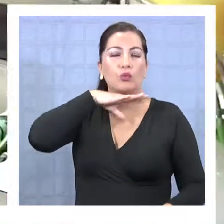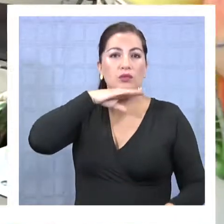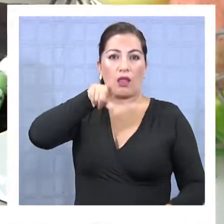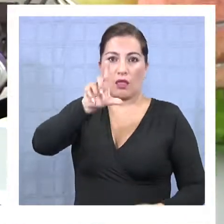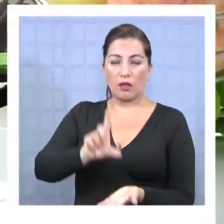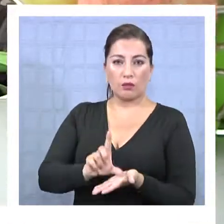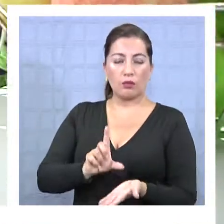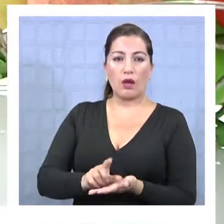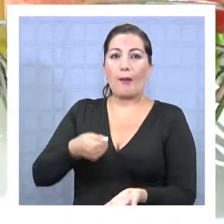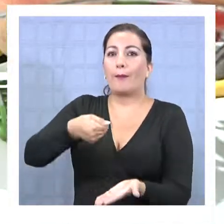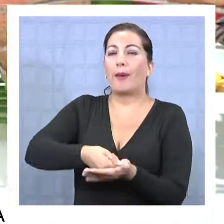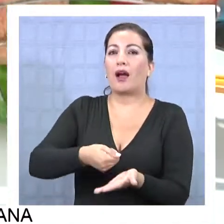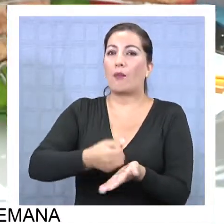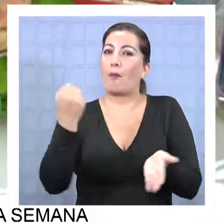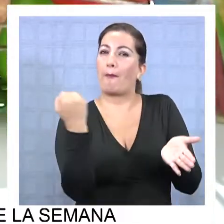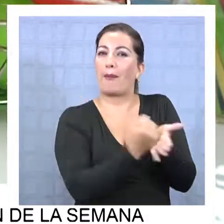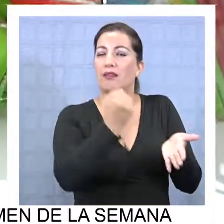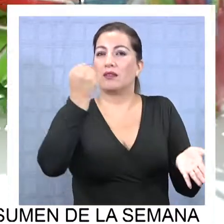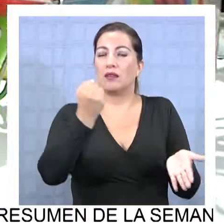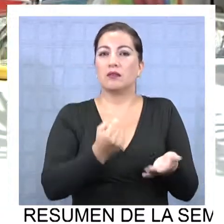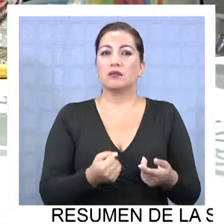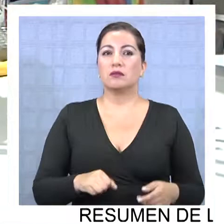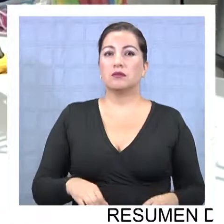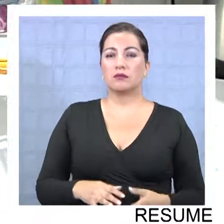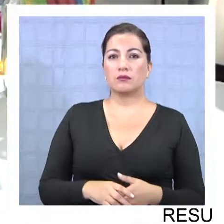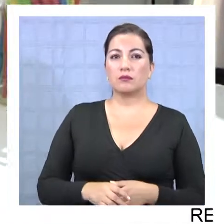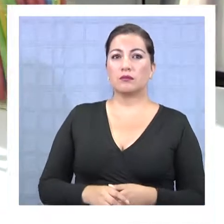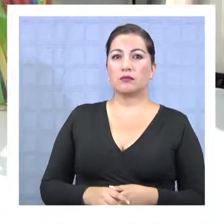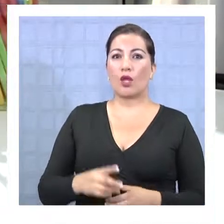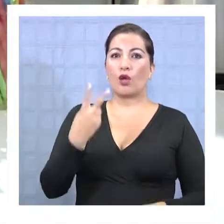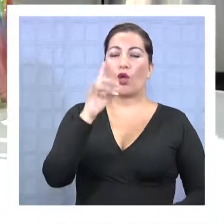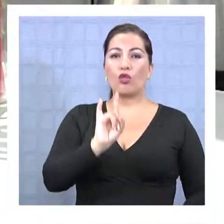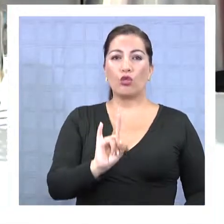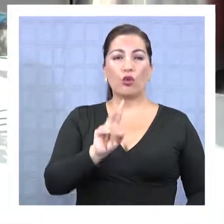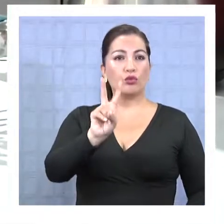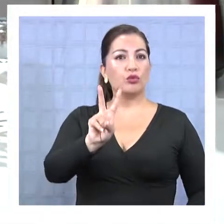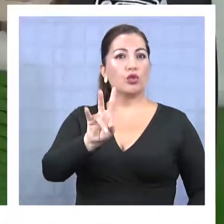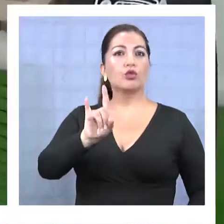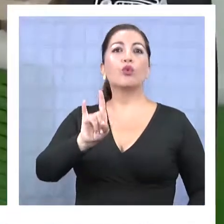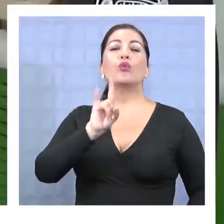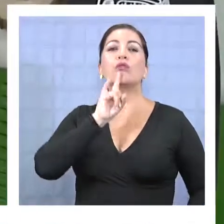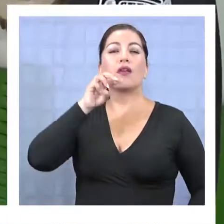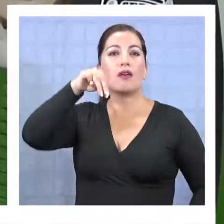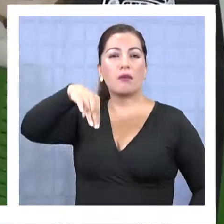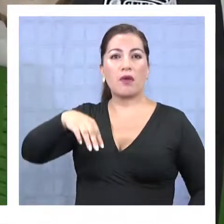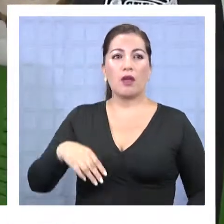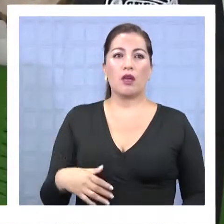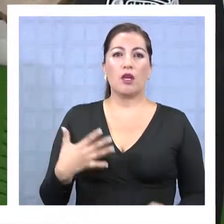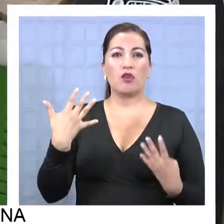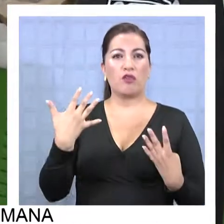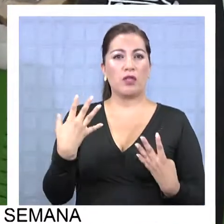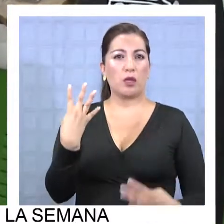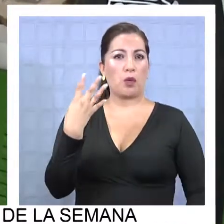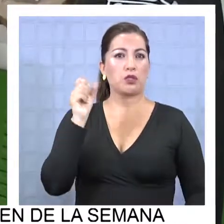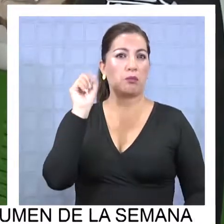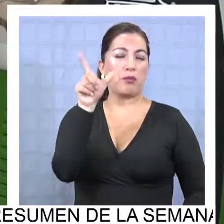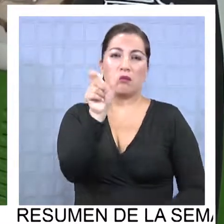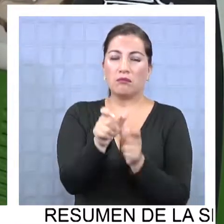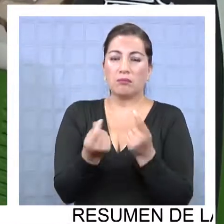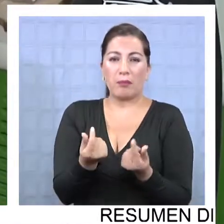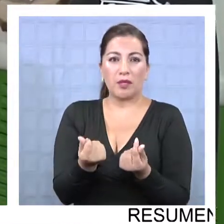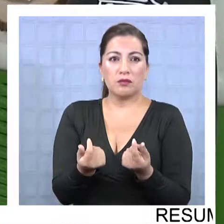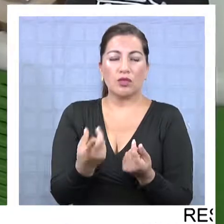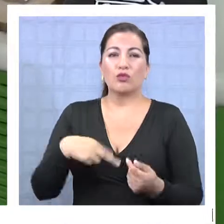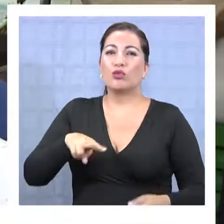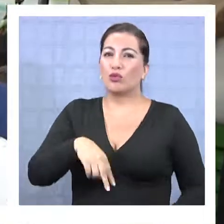el lugar. Pagamos una patente por eso, nos dejan de ser dos UTM, aproximadamente 94 mil pesos. El tema que nos